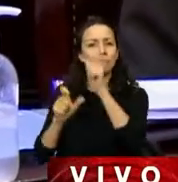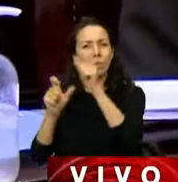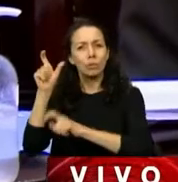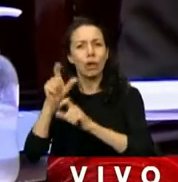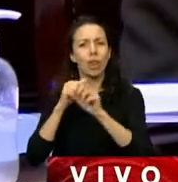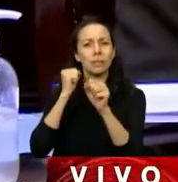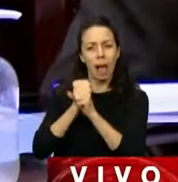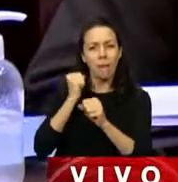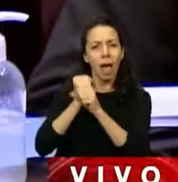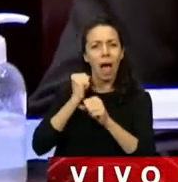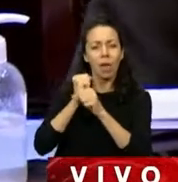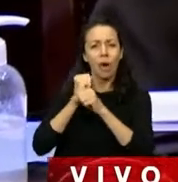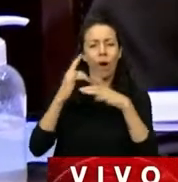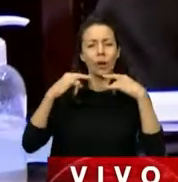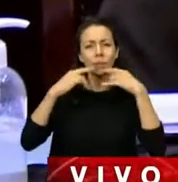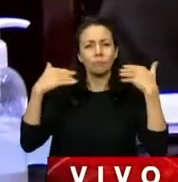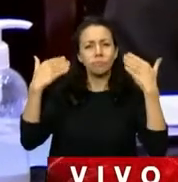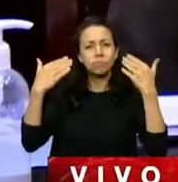estos trabajadores.